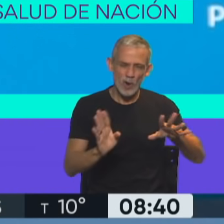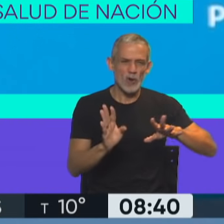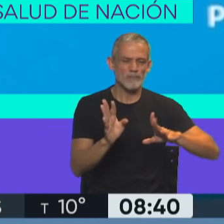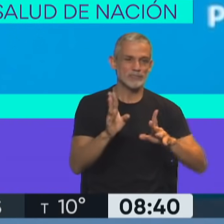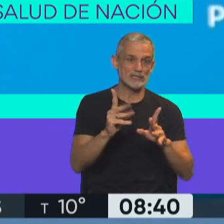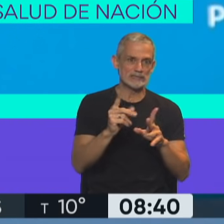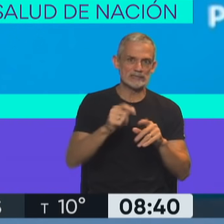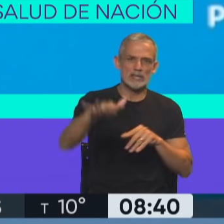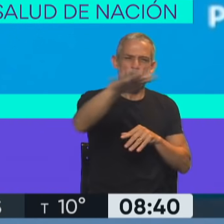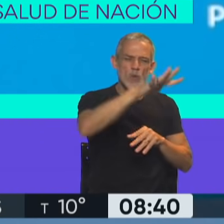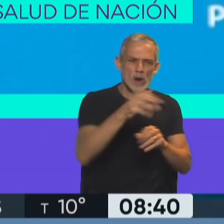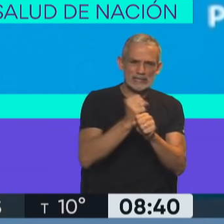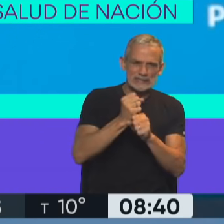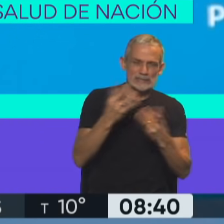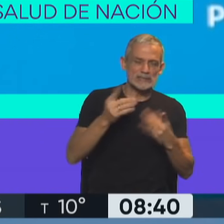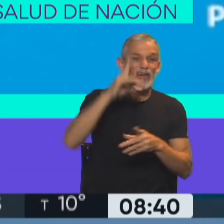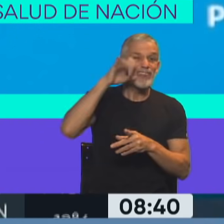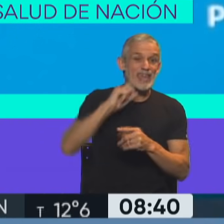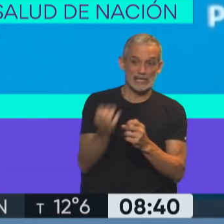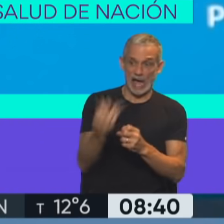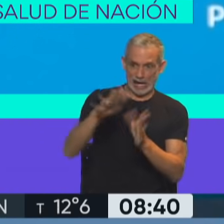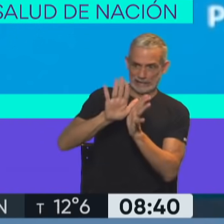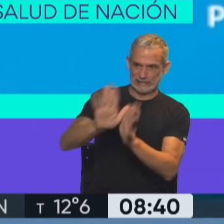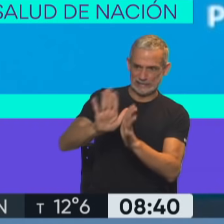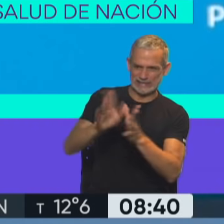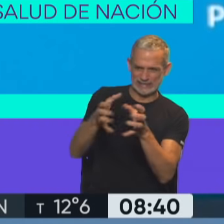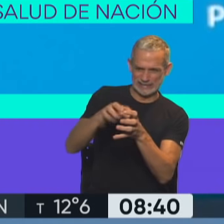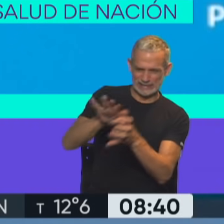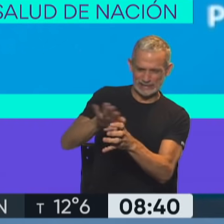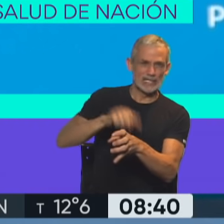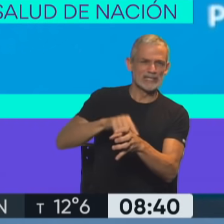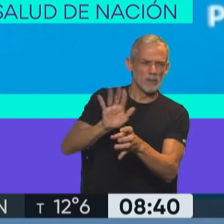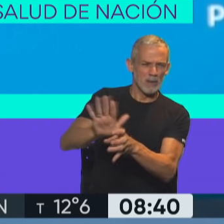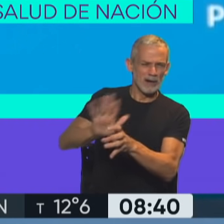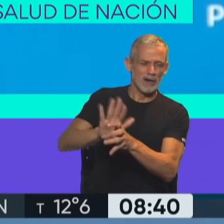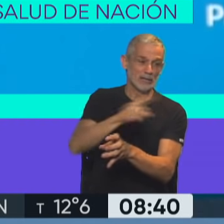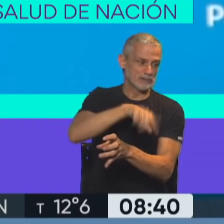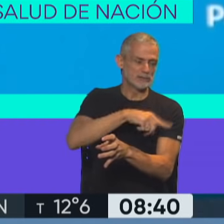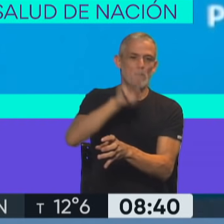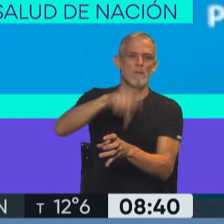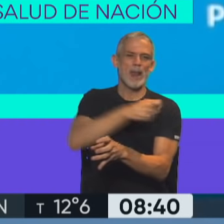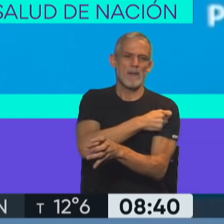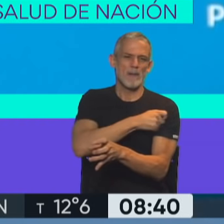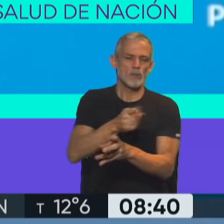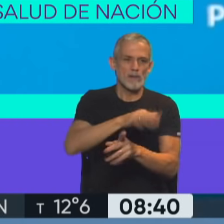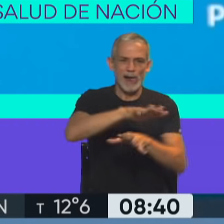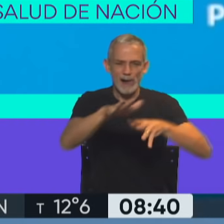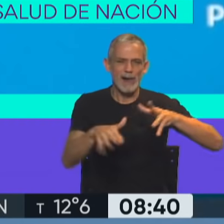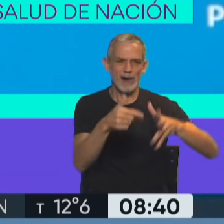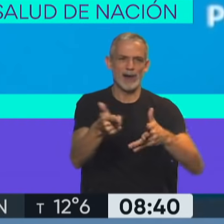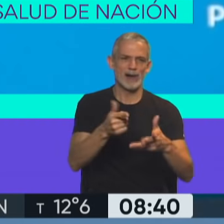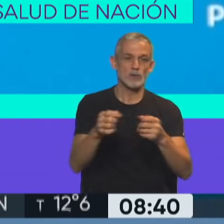han trabajado muchísimo en contener esos brotes para continuar atrasando y que sigamos sin tener la variante